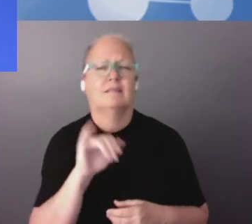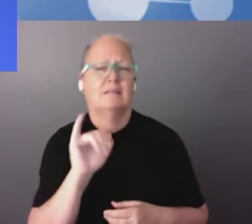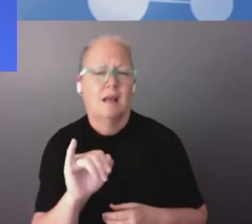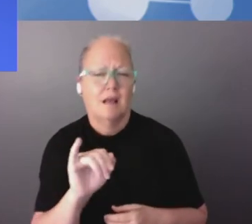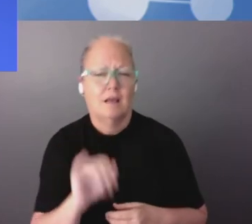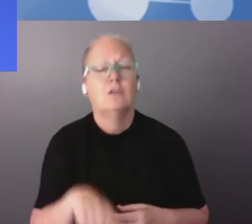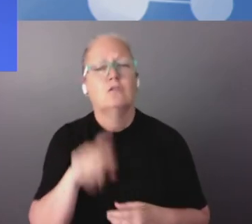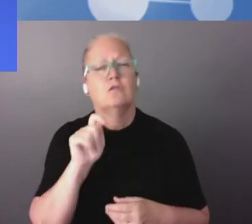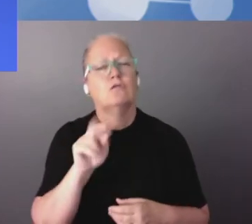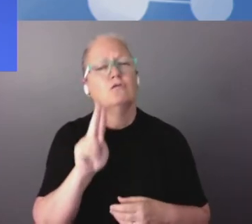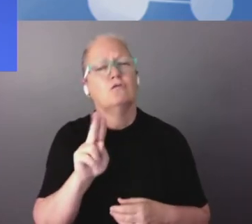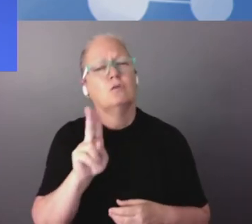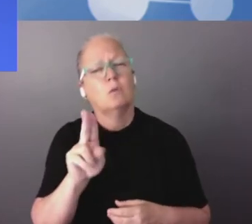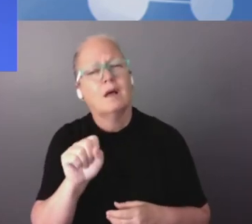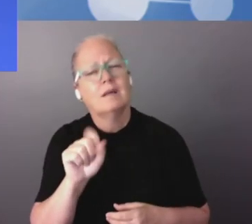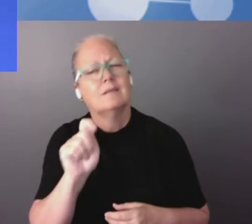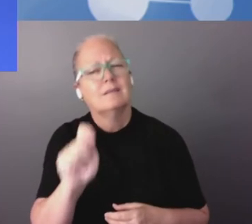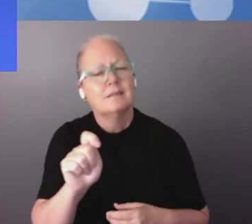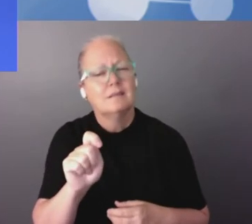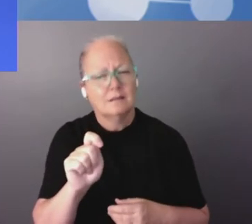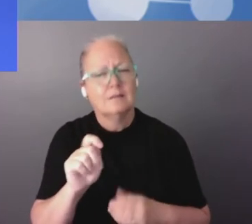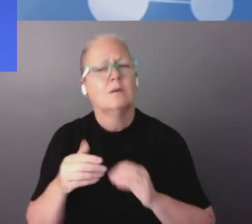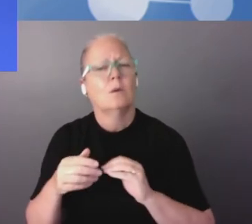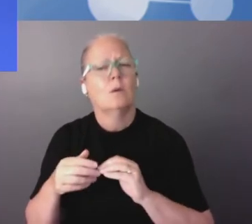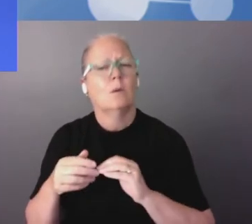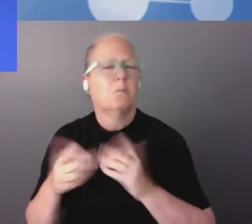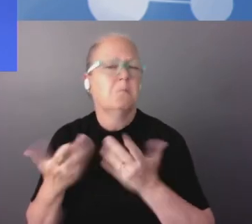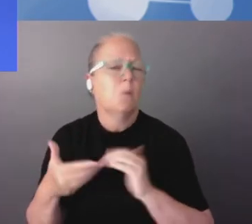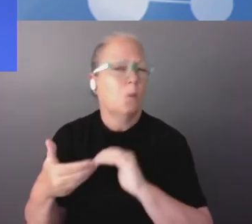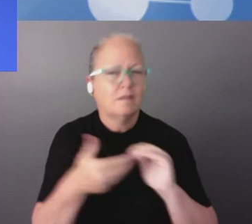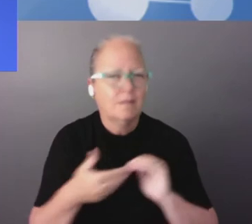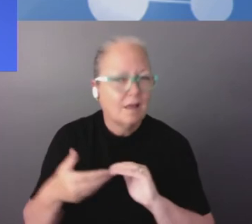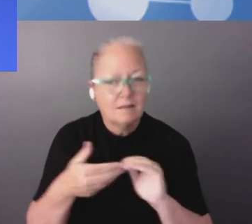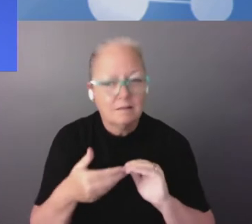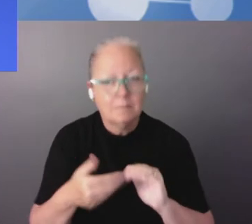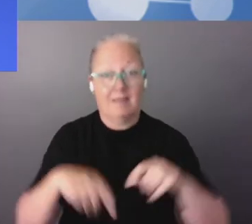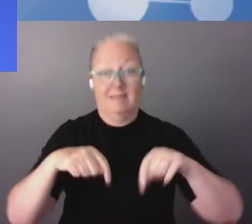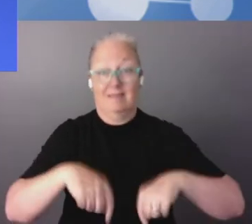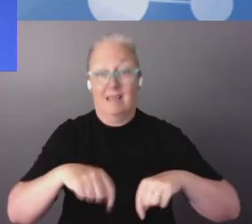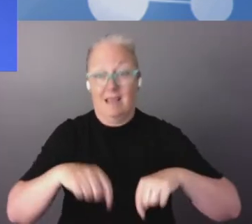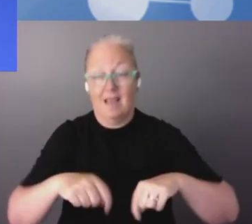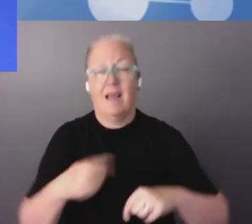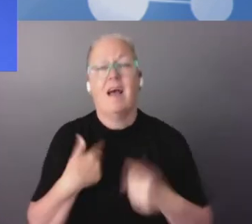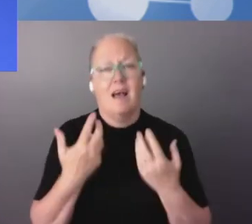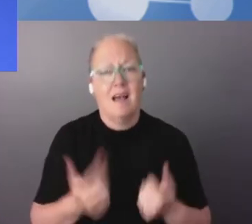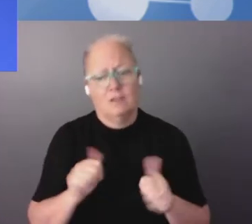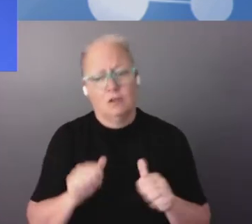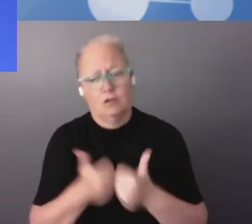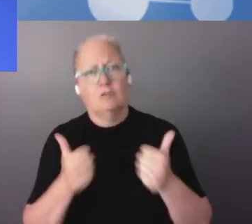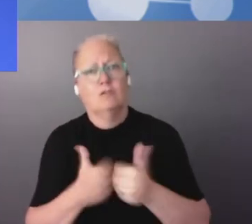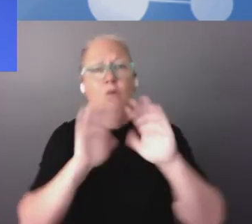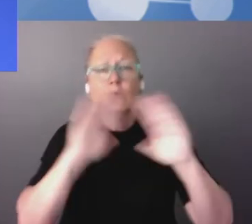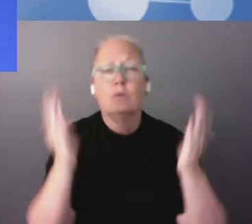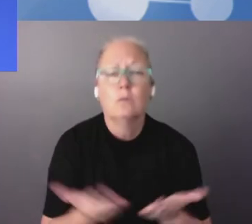un nuevo reto global. Tenemos que hacer frente a estos monopolios globales. Y en el contexto del debate de